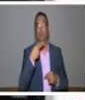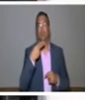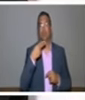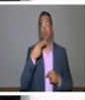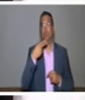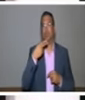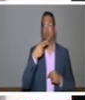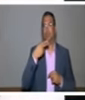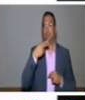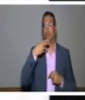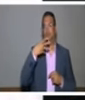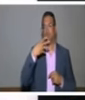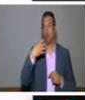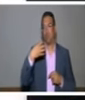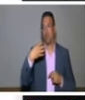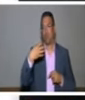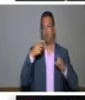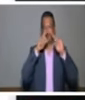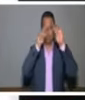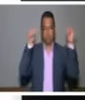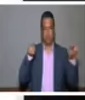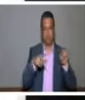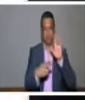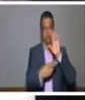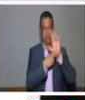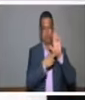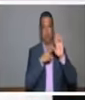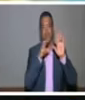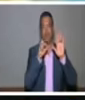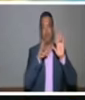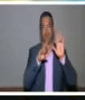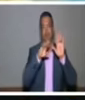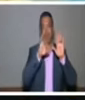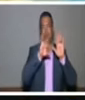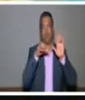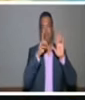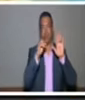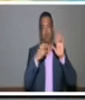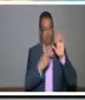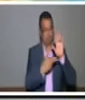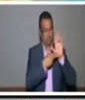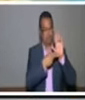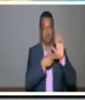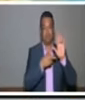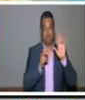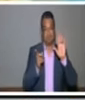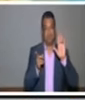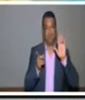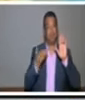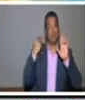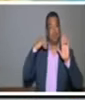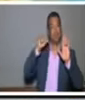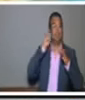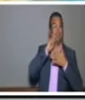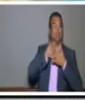Víctor Fajardo. Y para evitar que funcionarios como ese, inescrupulosos, por falta de